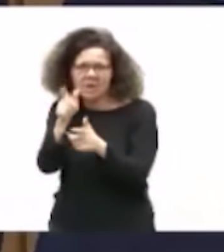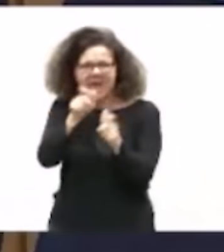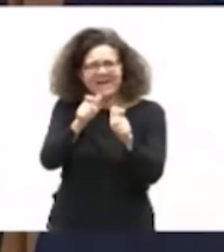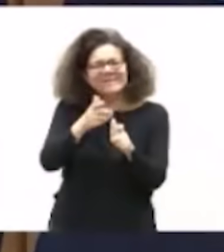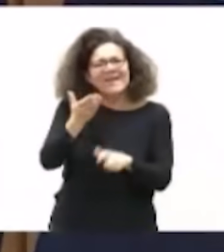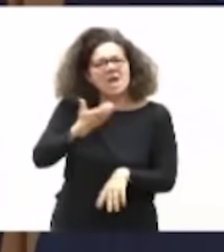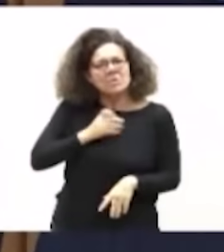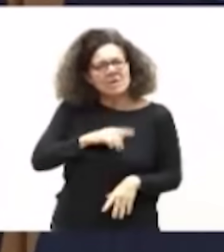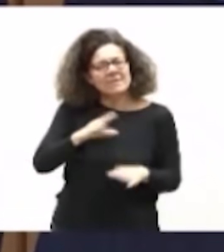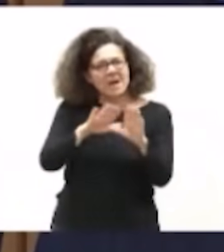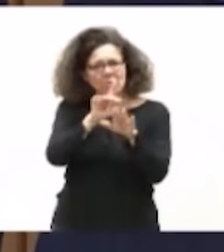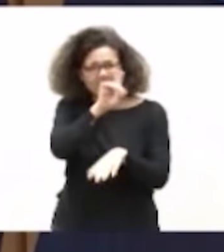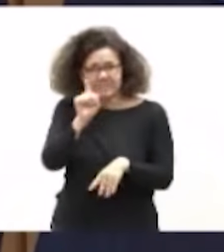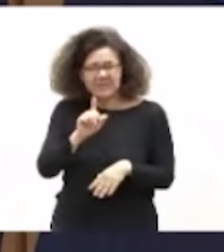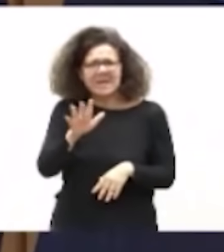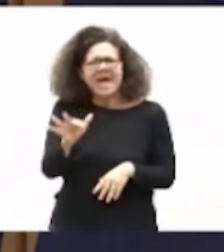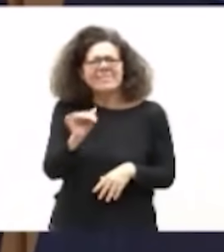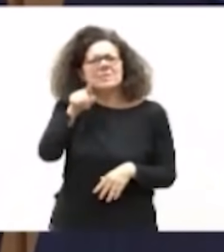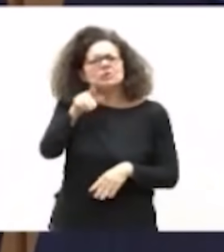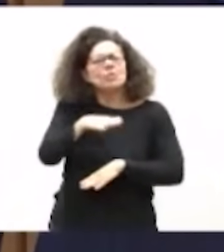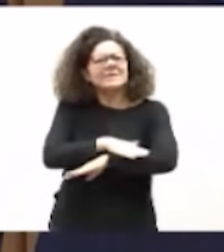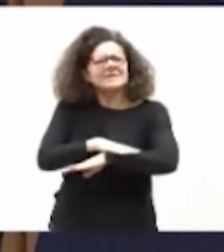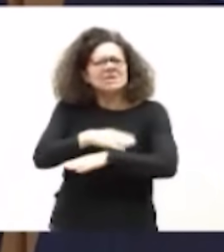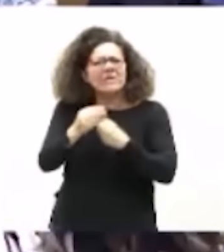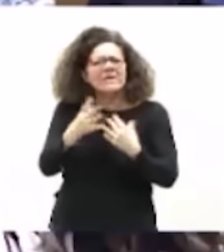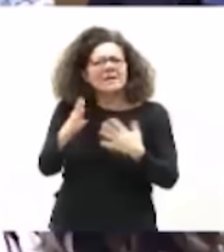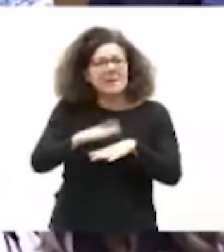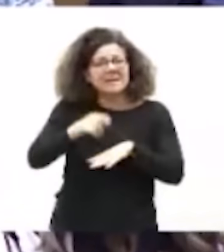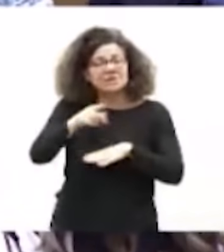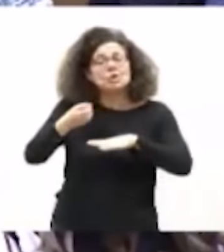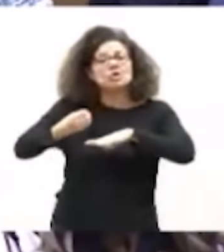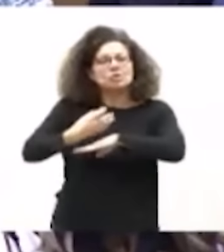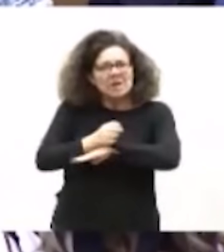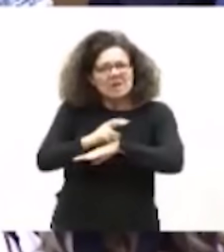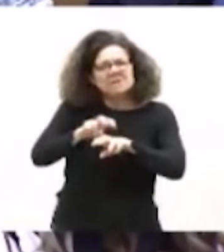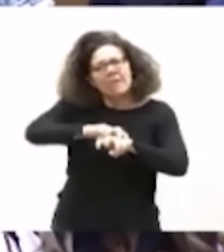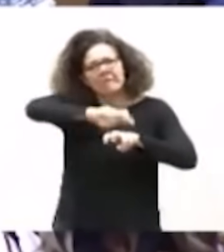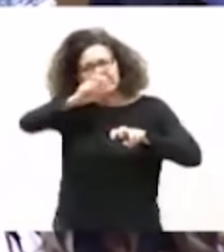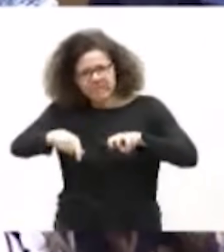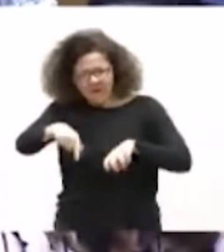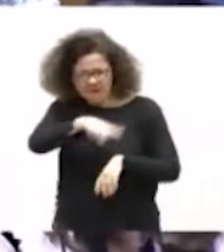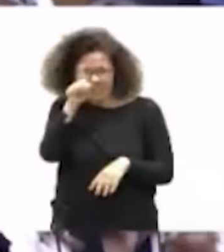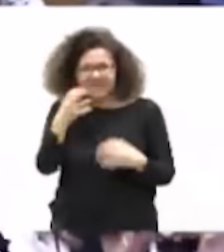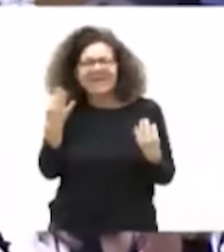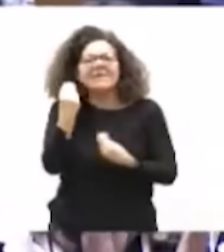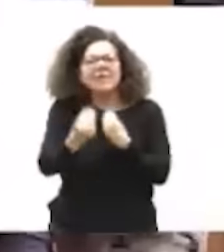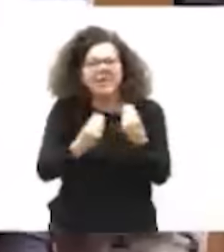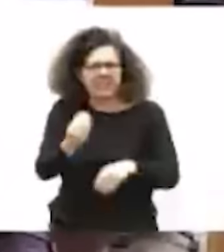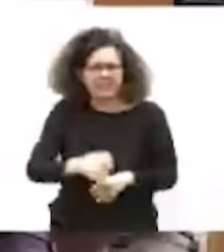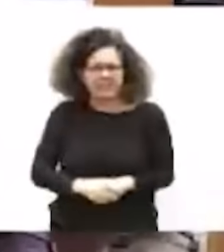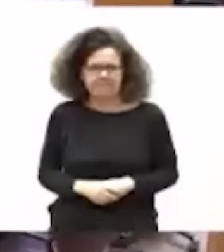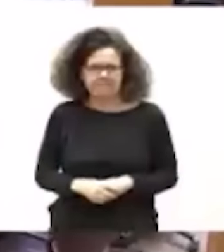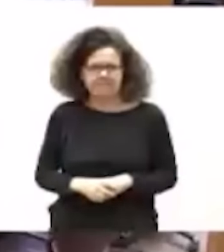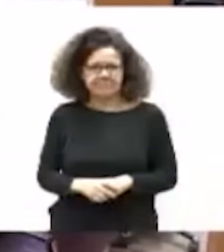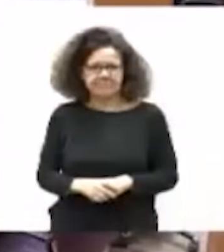y además de eso, ¿qué va a hacer su ministerio para evitar que sus trenes sigan descarrilando en Madrid? Muchas gracias.